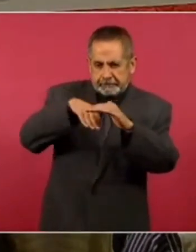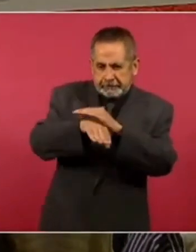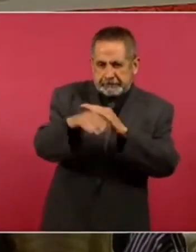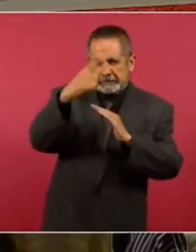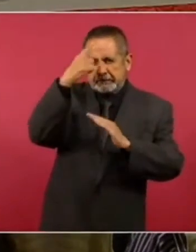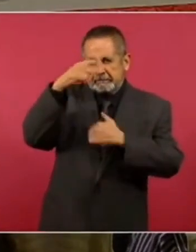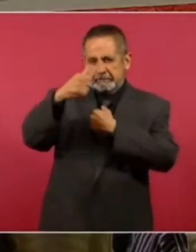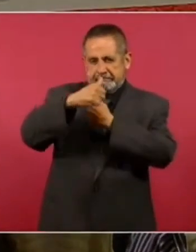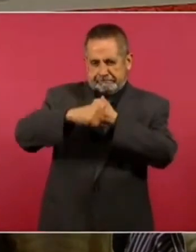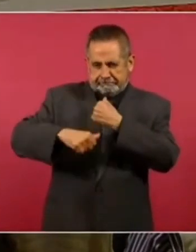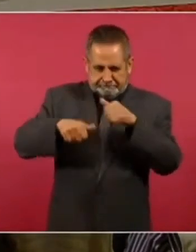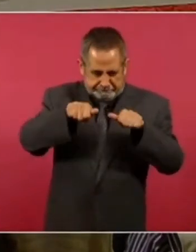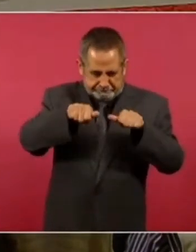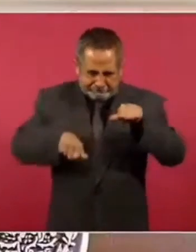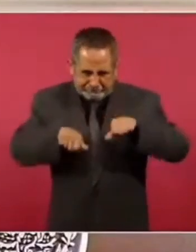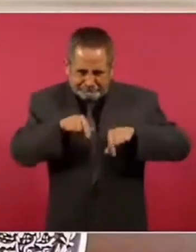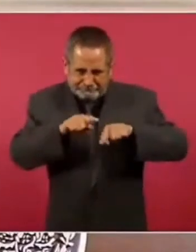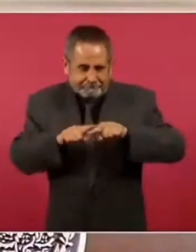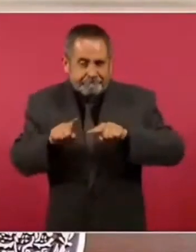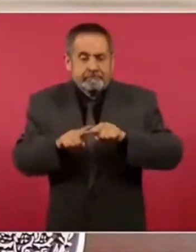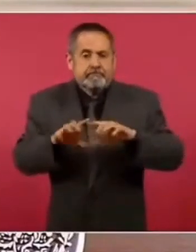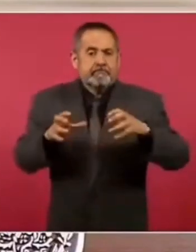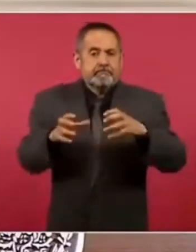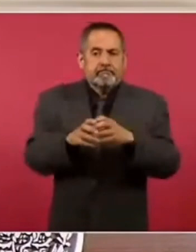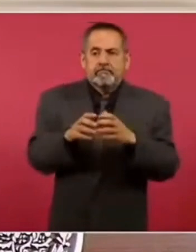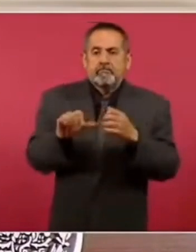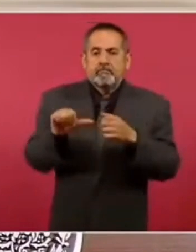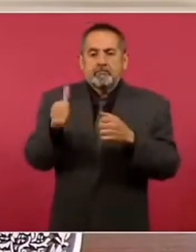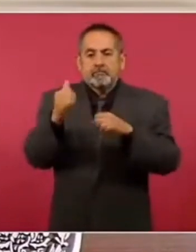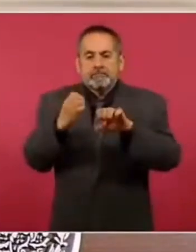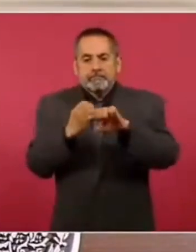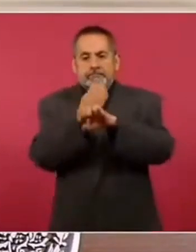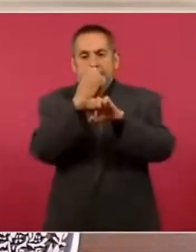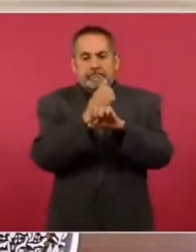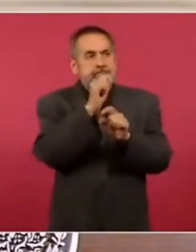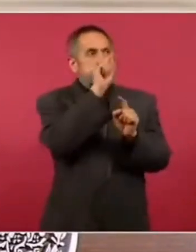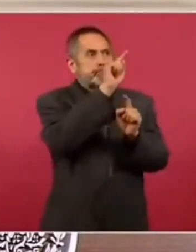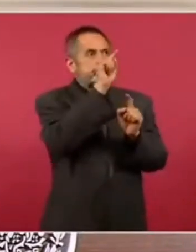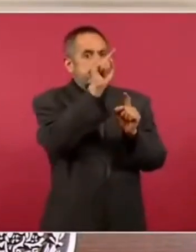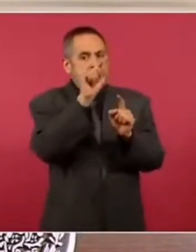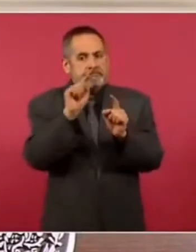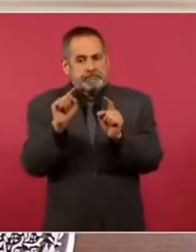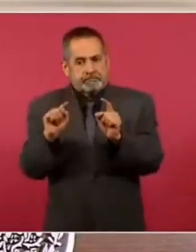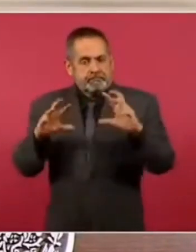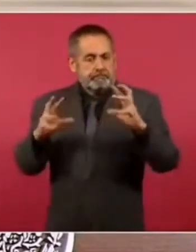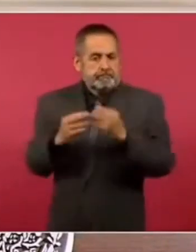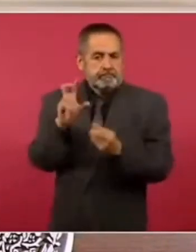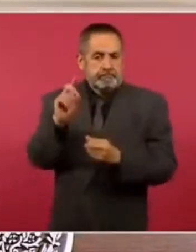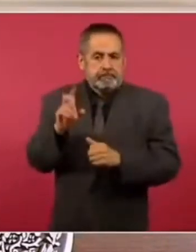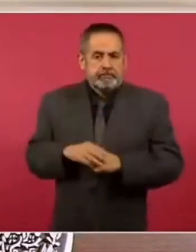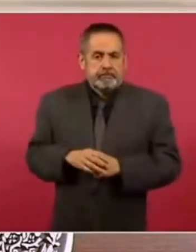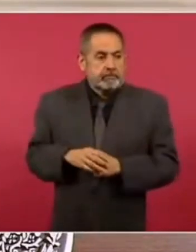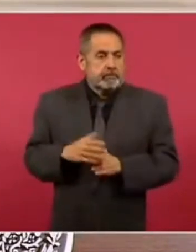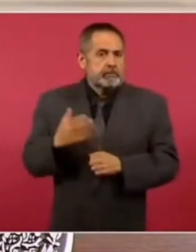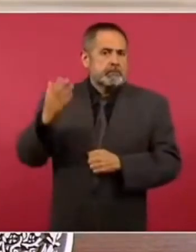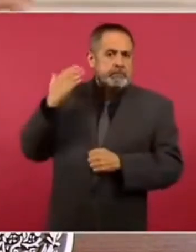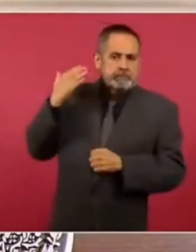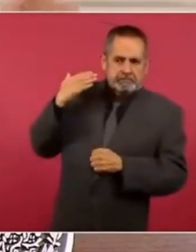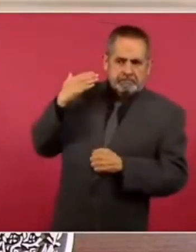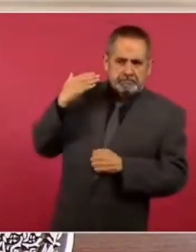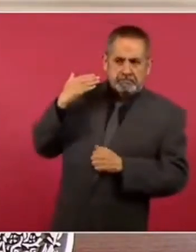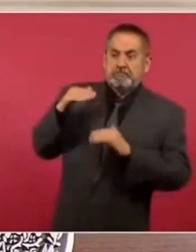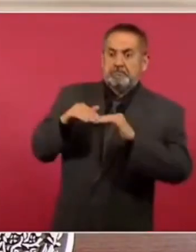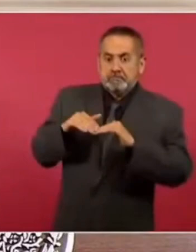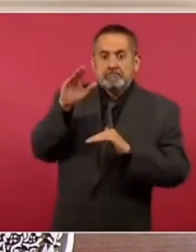24 hospitales en 11 estados. Ahora, con este incremento del 10%, porque